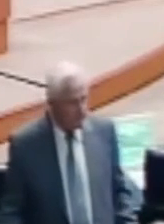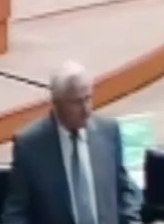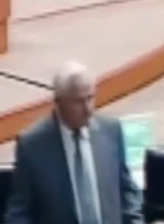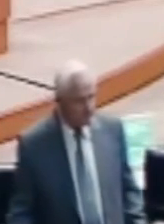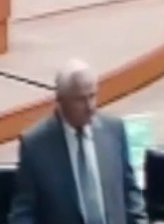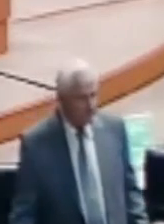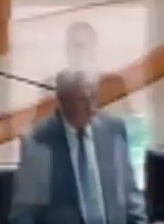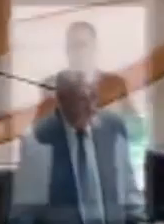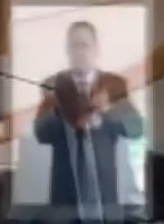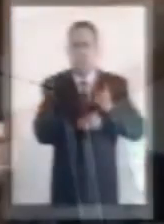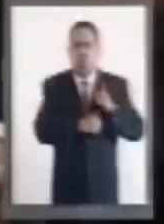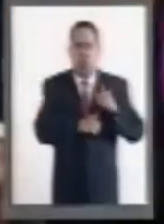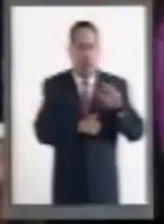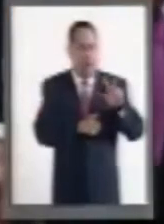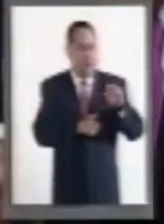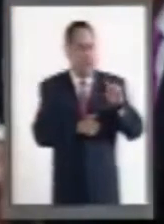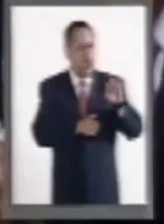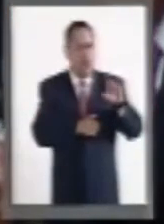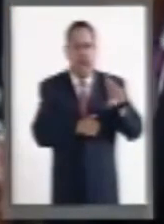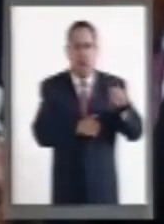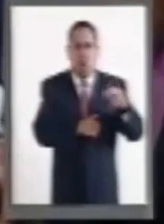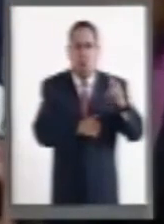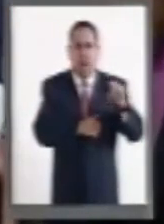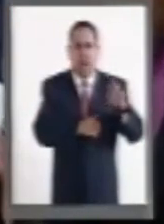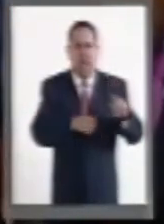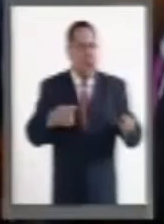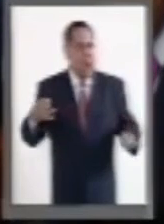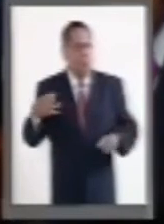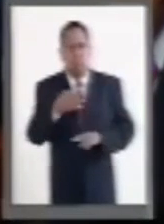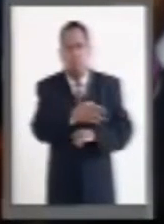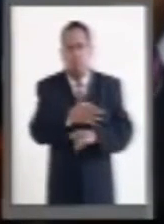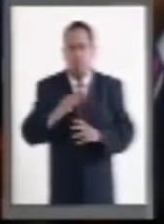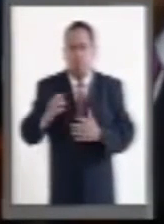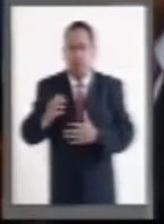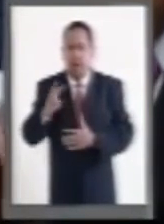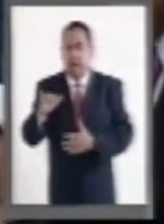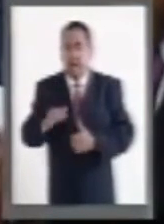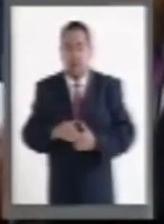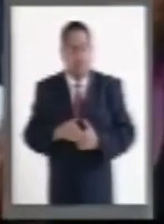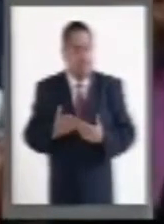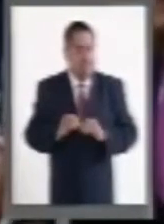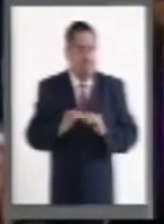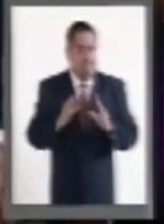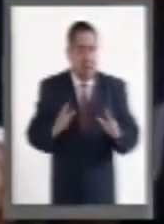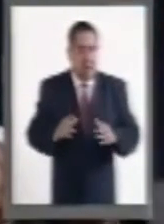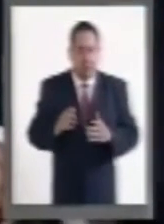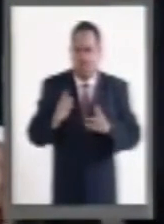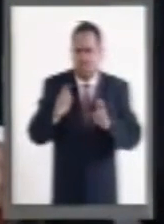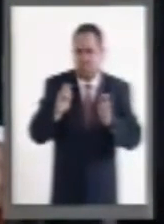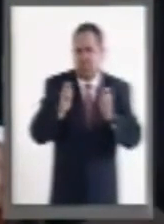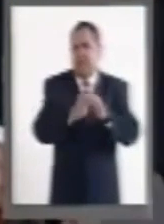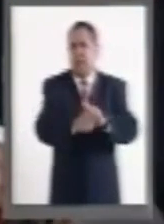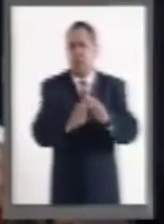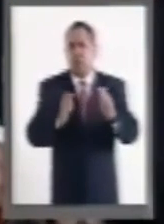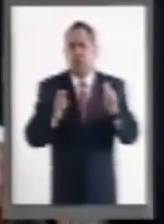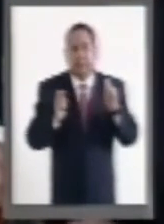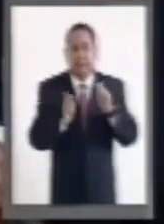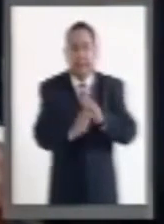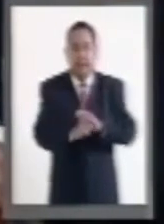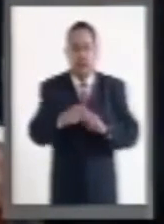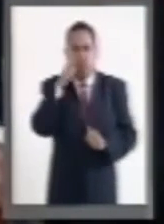Victoriano Huerta. En este tenor, se puede aseverar que las grandes transformaciones que ha tenido